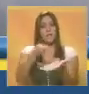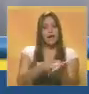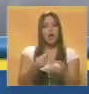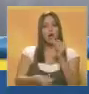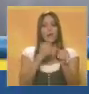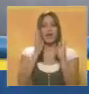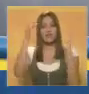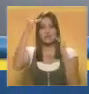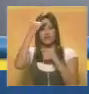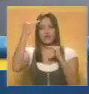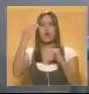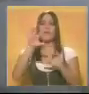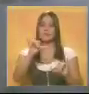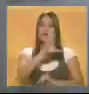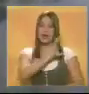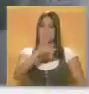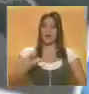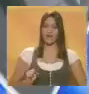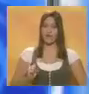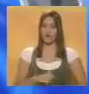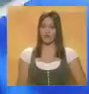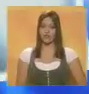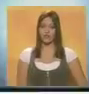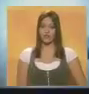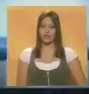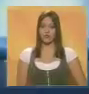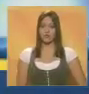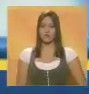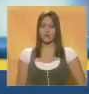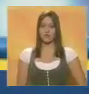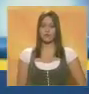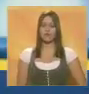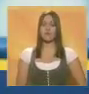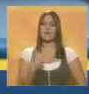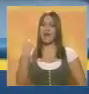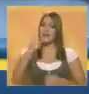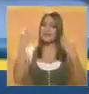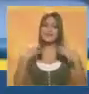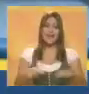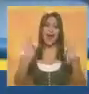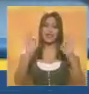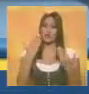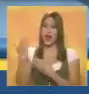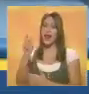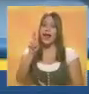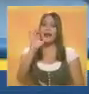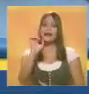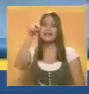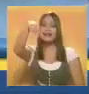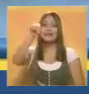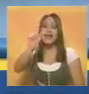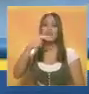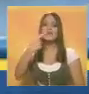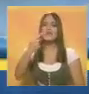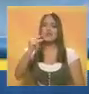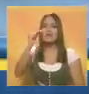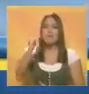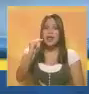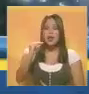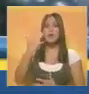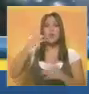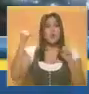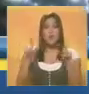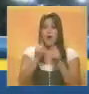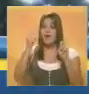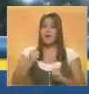operaciones de asistencia en El Salvador el fenómeno natural Rina ha rebajado a tormenta tropical genera fuertes